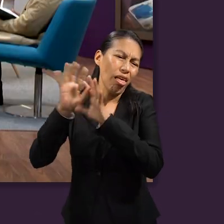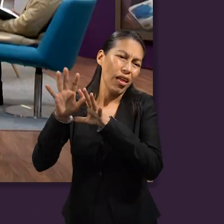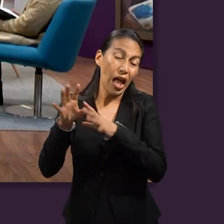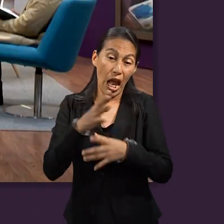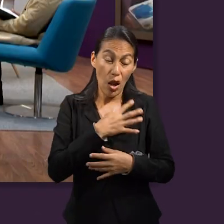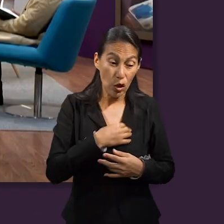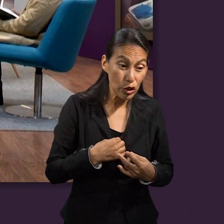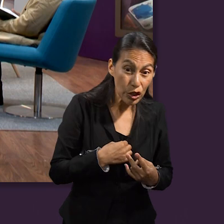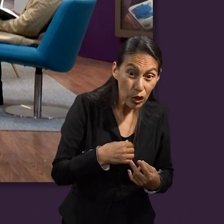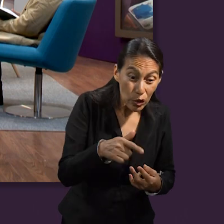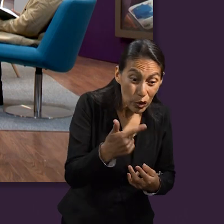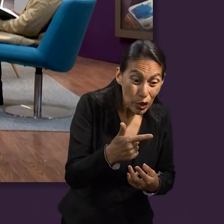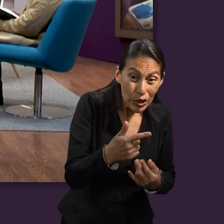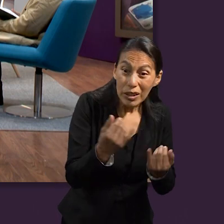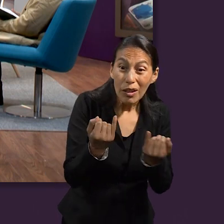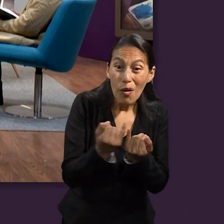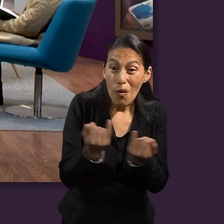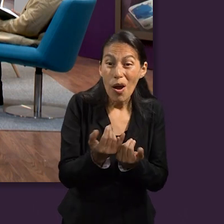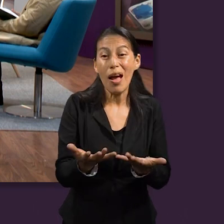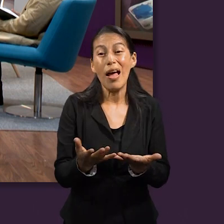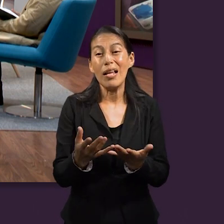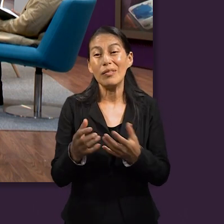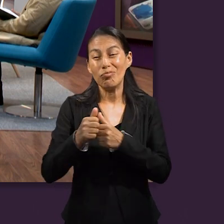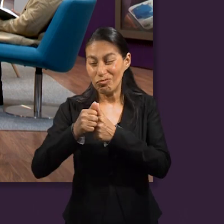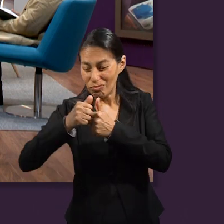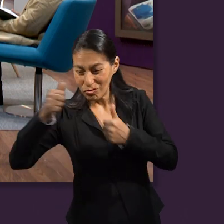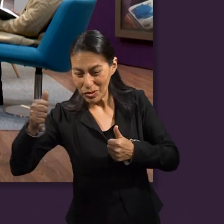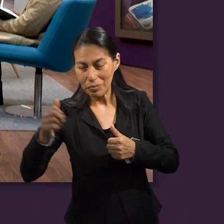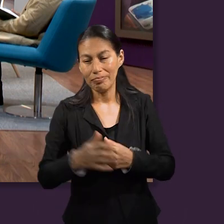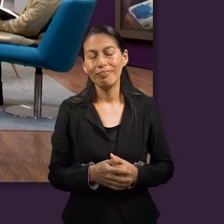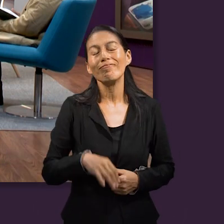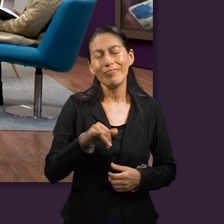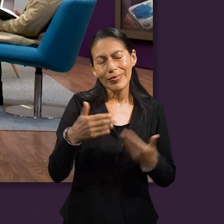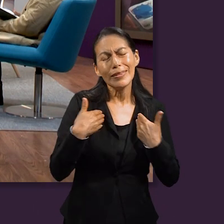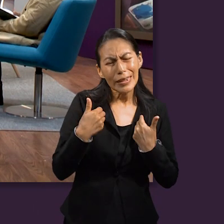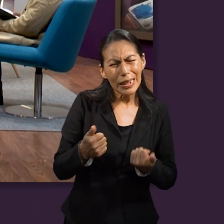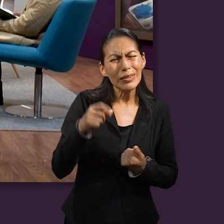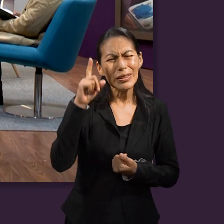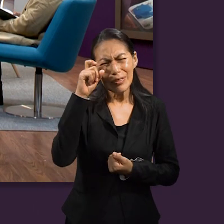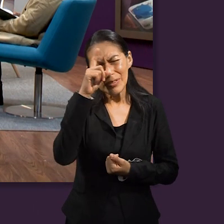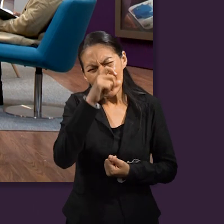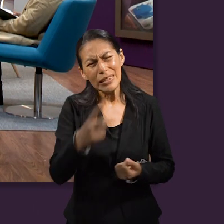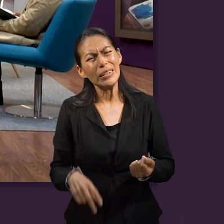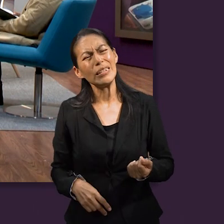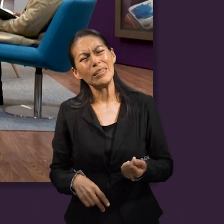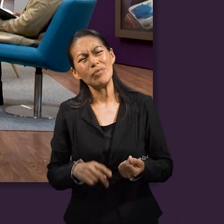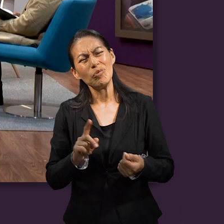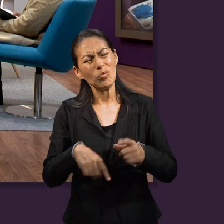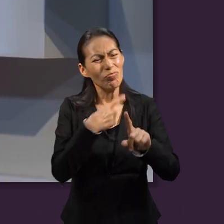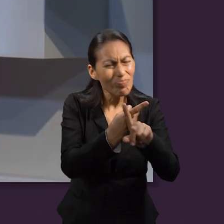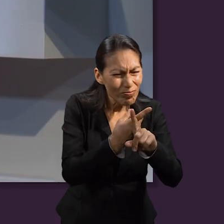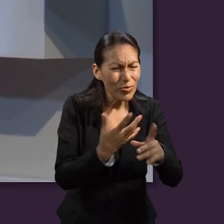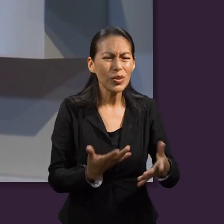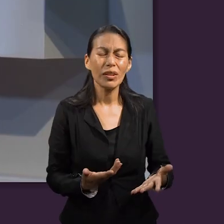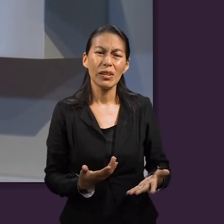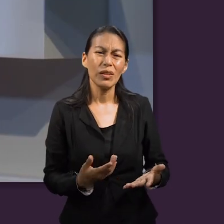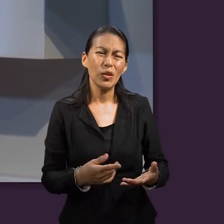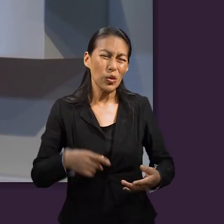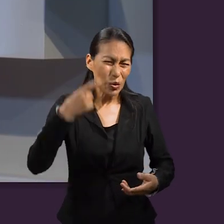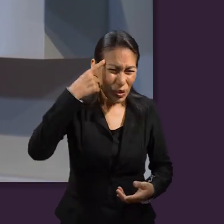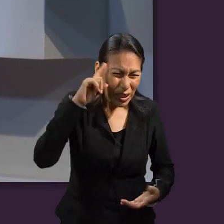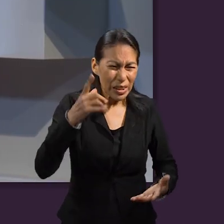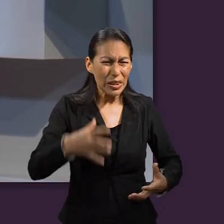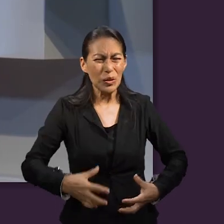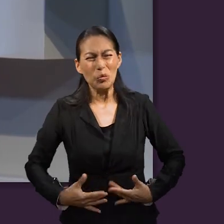perdido por completo el temor de dios es verdad era algo muy malo por lo que había atravesado su hermana era algo si tal vez